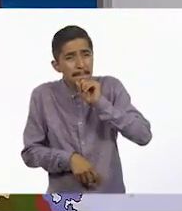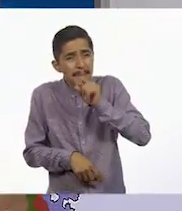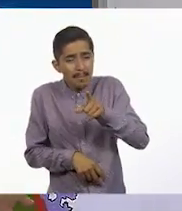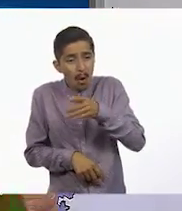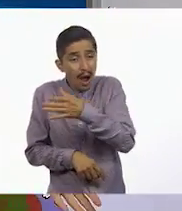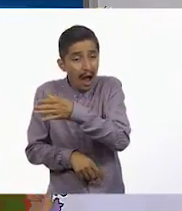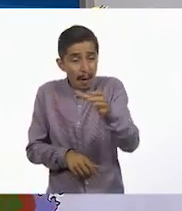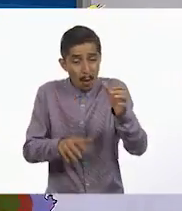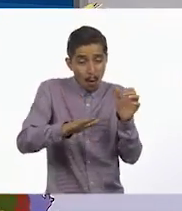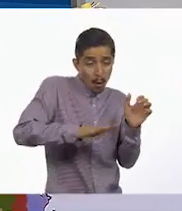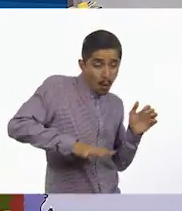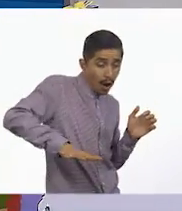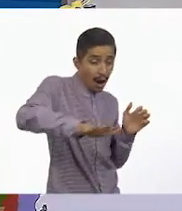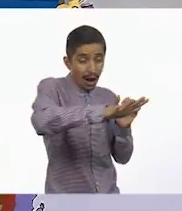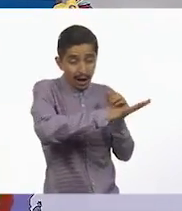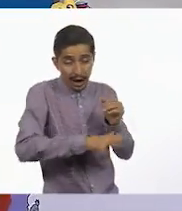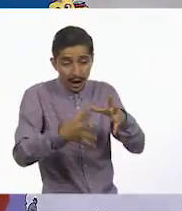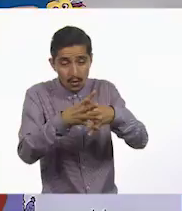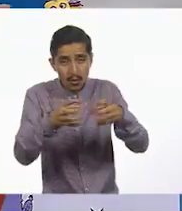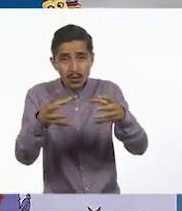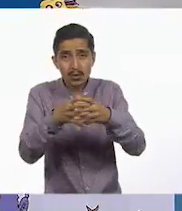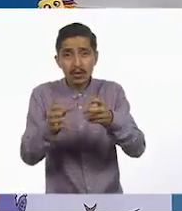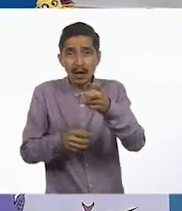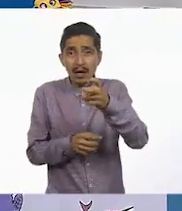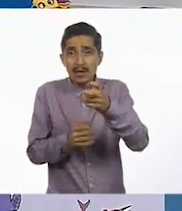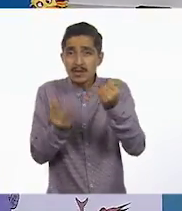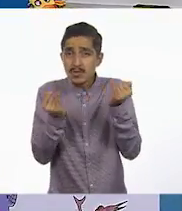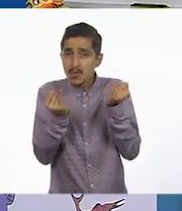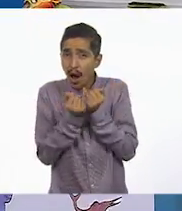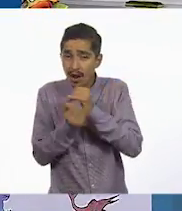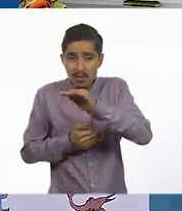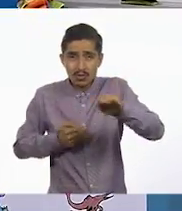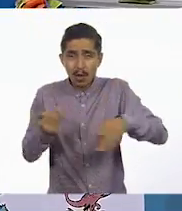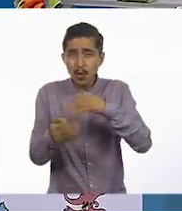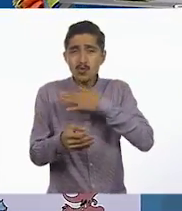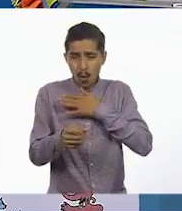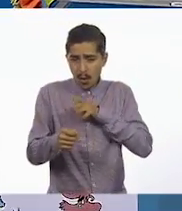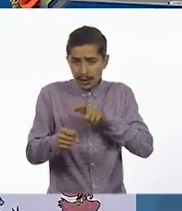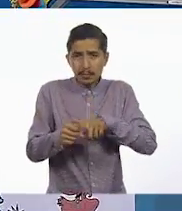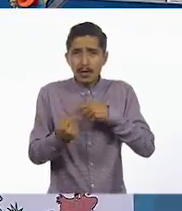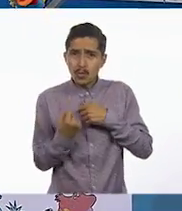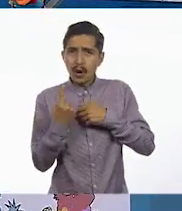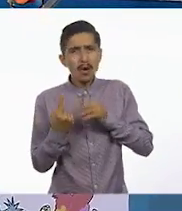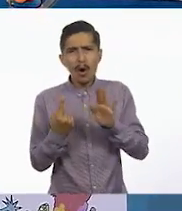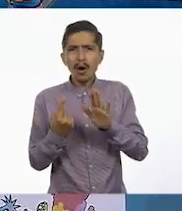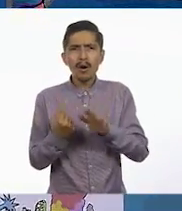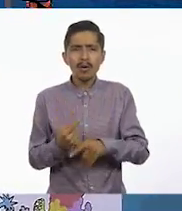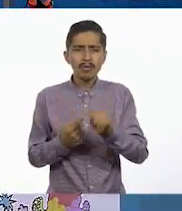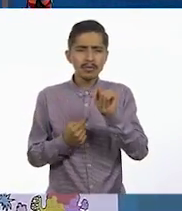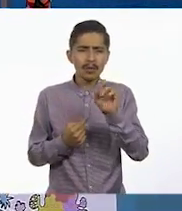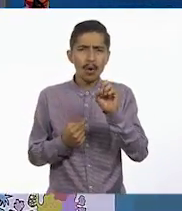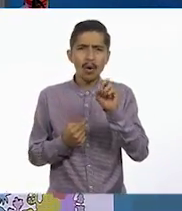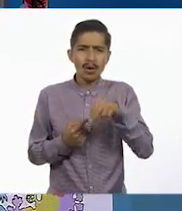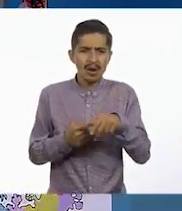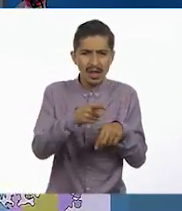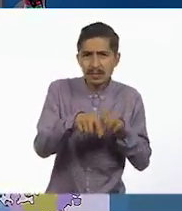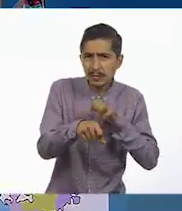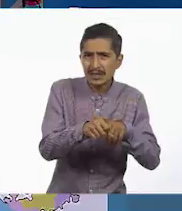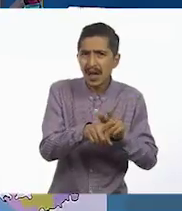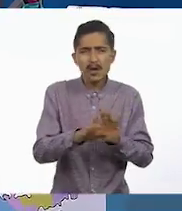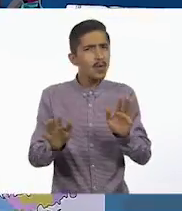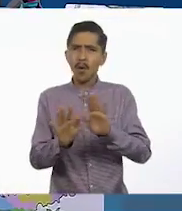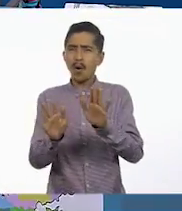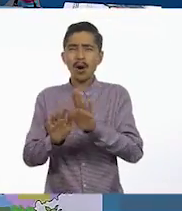campo de algodón, eso significa que todos somos iguales y que no soy especial y que Tom no será especial. No, dijo el